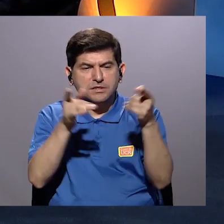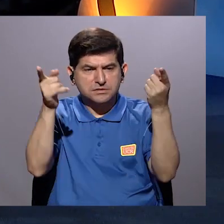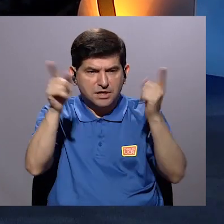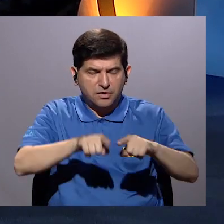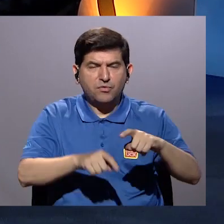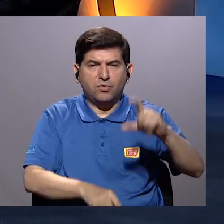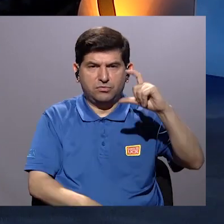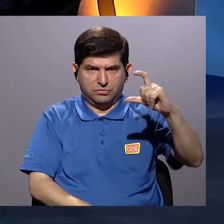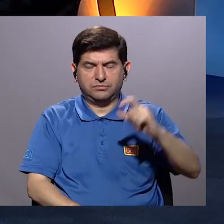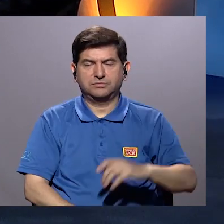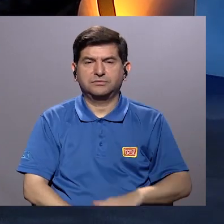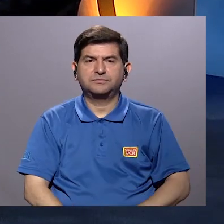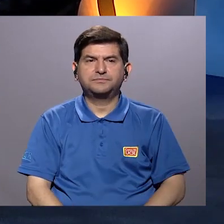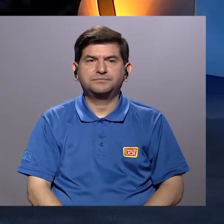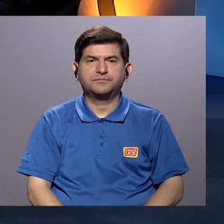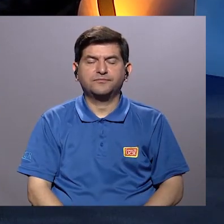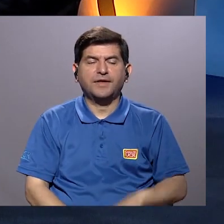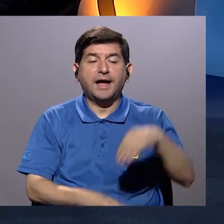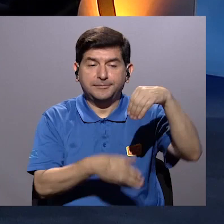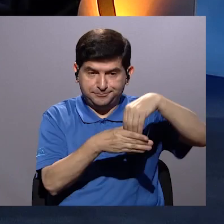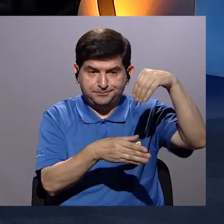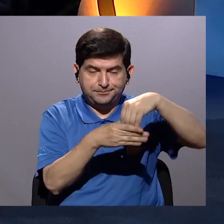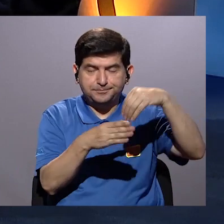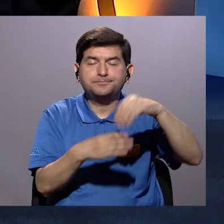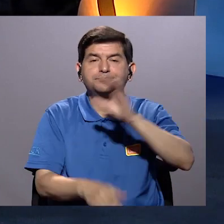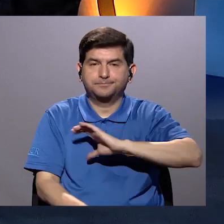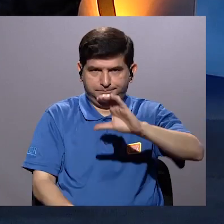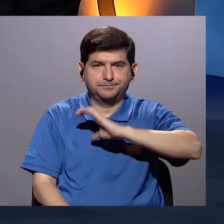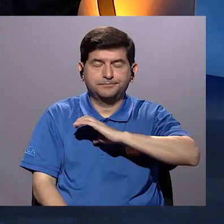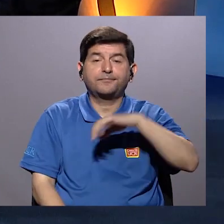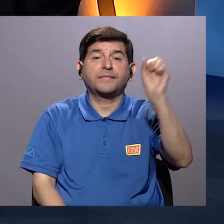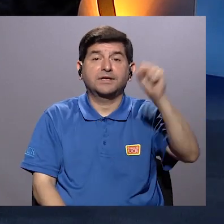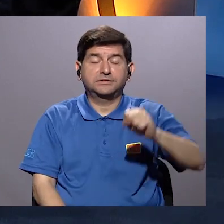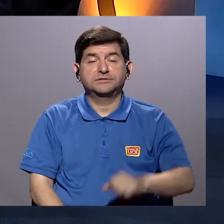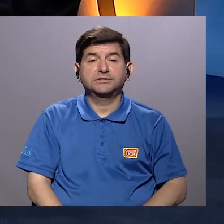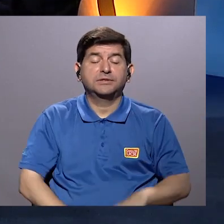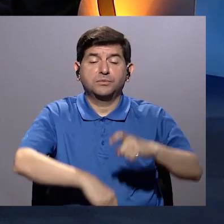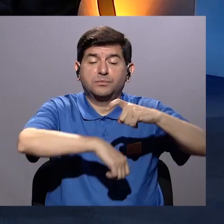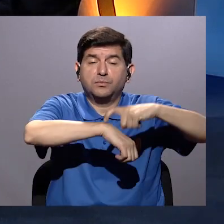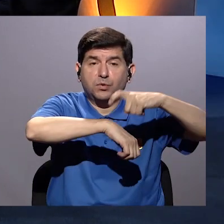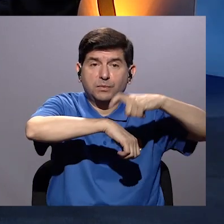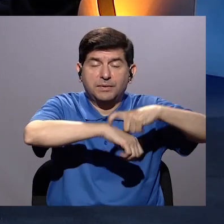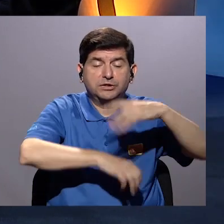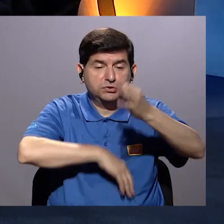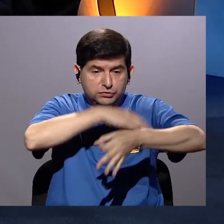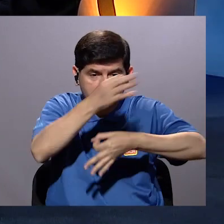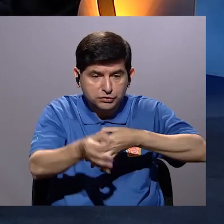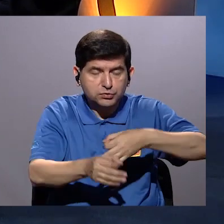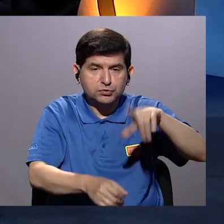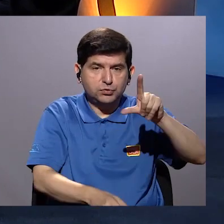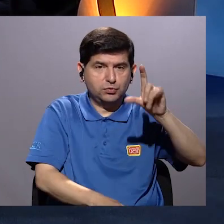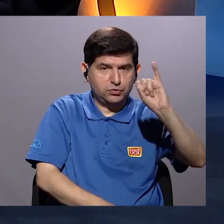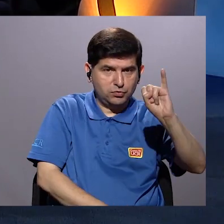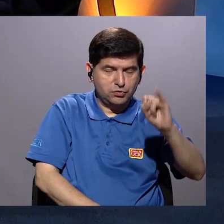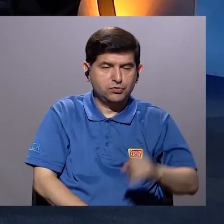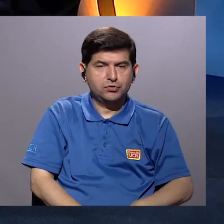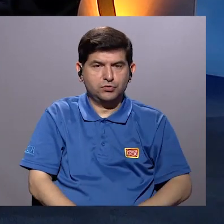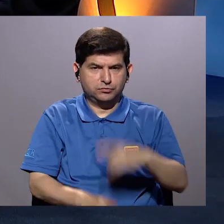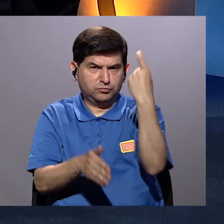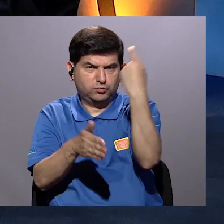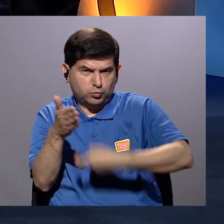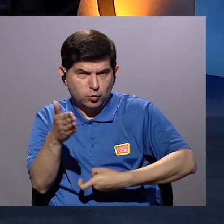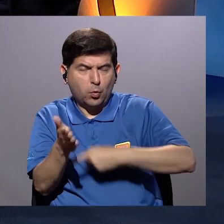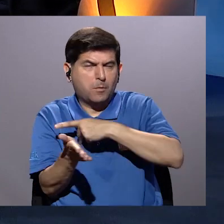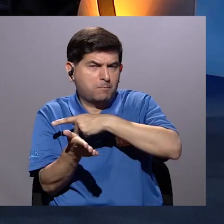baterías ha contemplado justamente ese factor. Entonces, sí, se llega a un momento donde se sustituye este litio sólido, ¿verdad?,